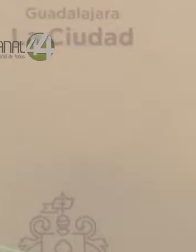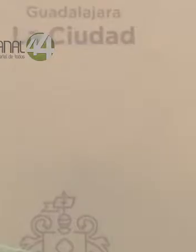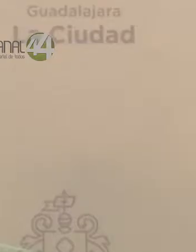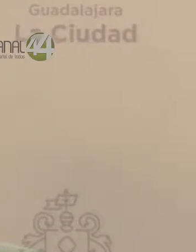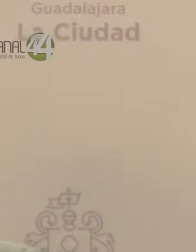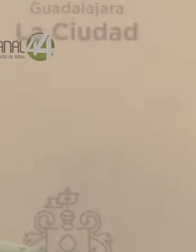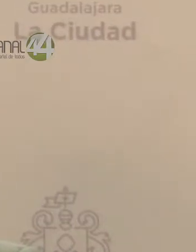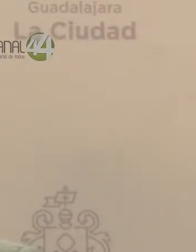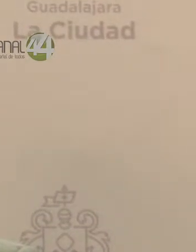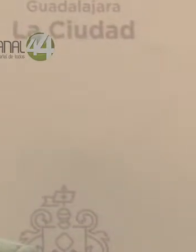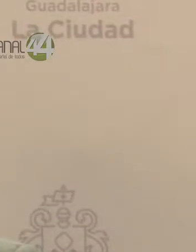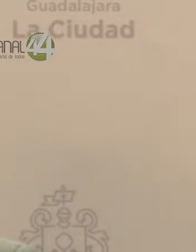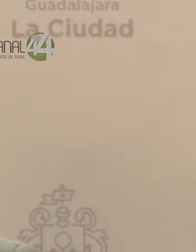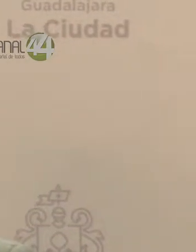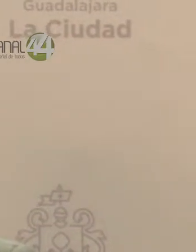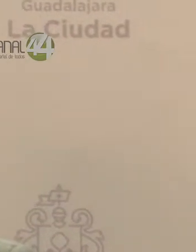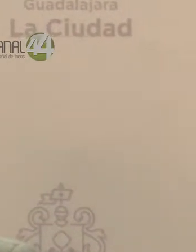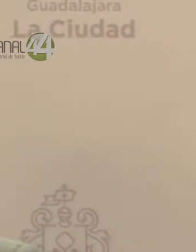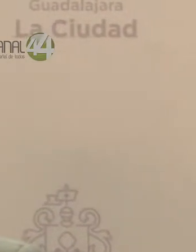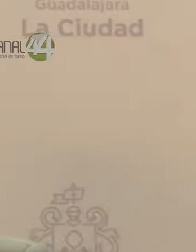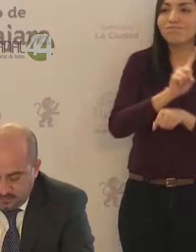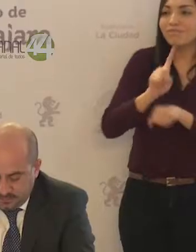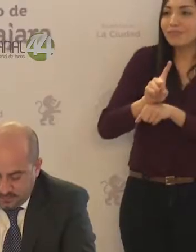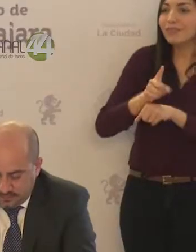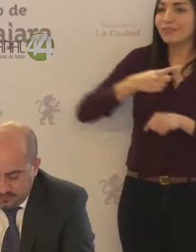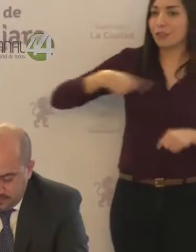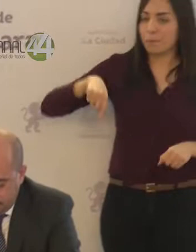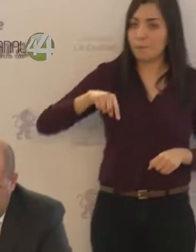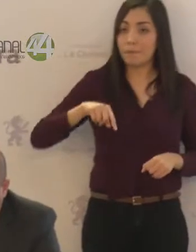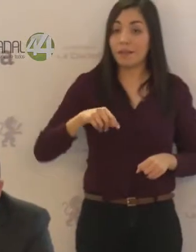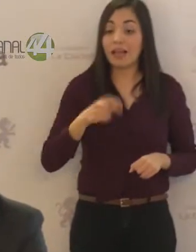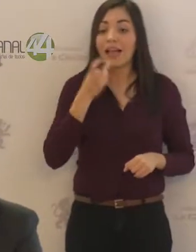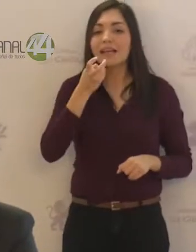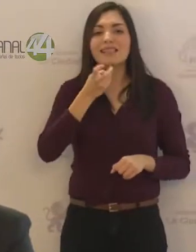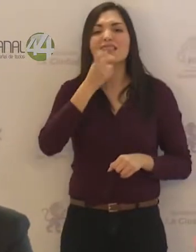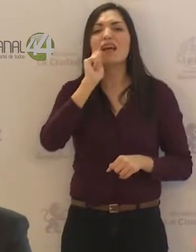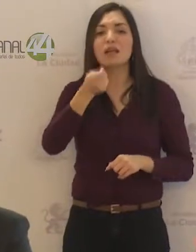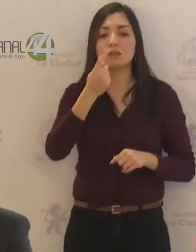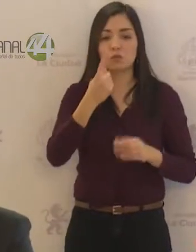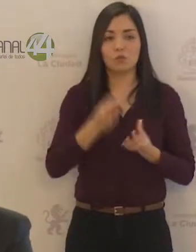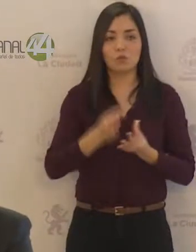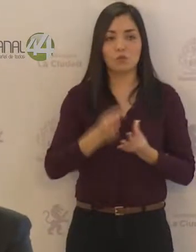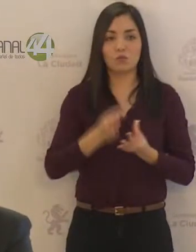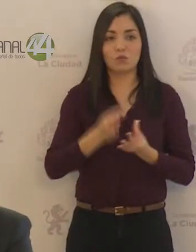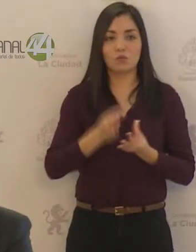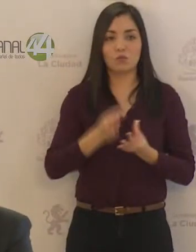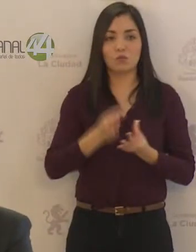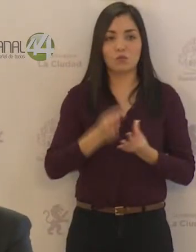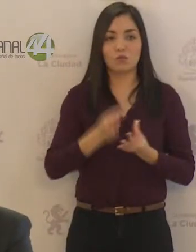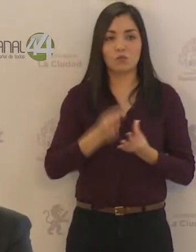18,000 pesos quincenales. Con imágenes de Juan González, Señal Informativa, Celia Niño.